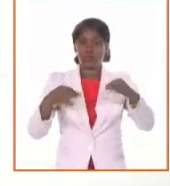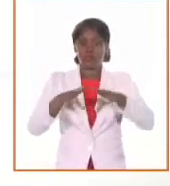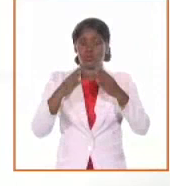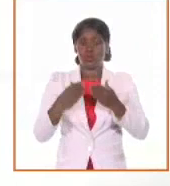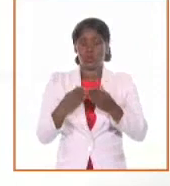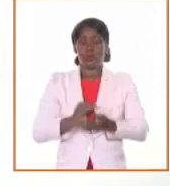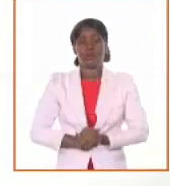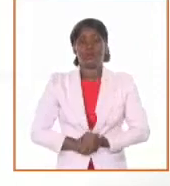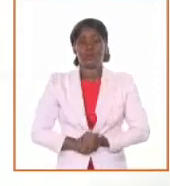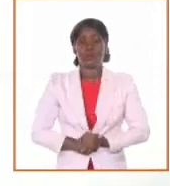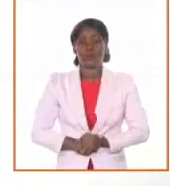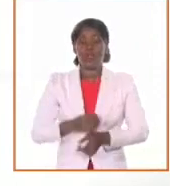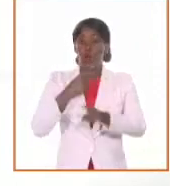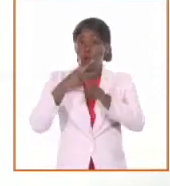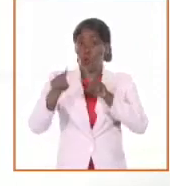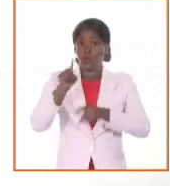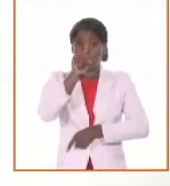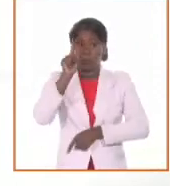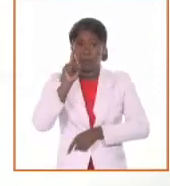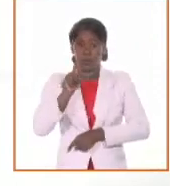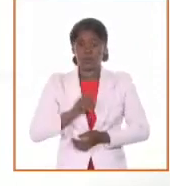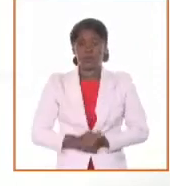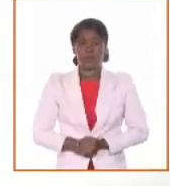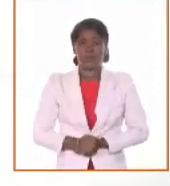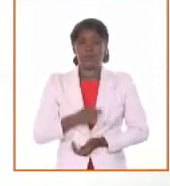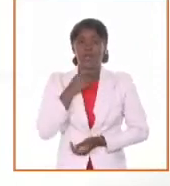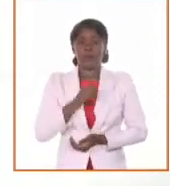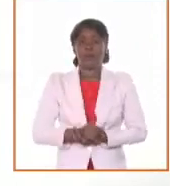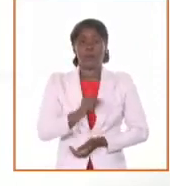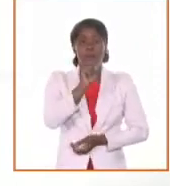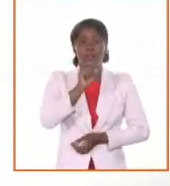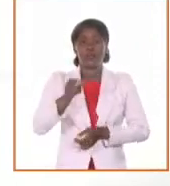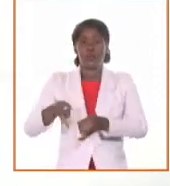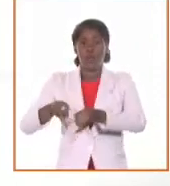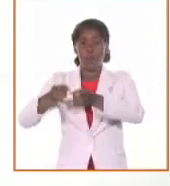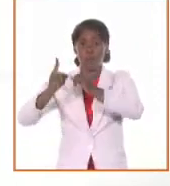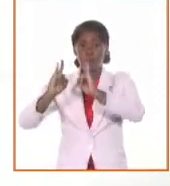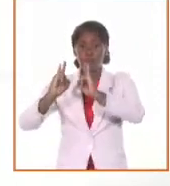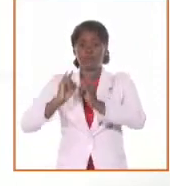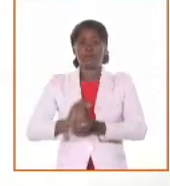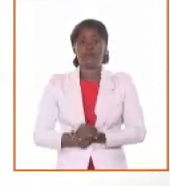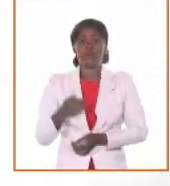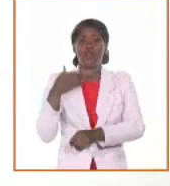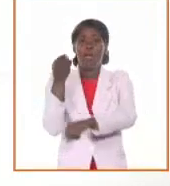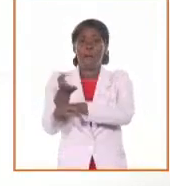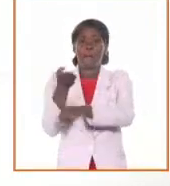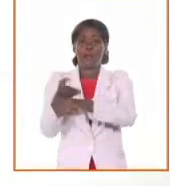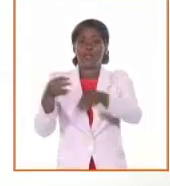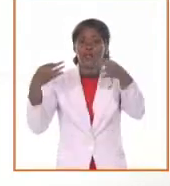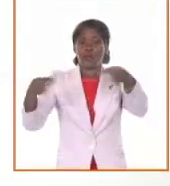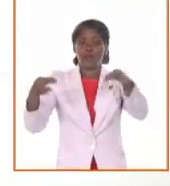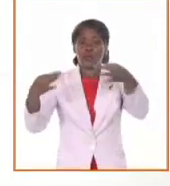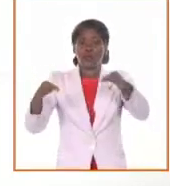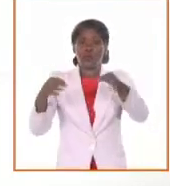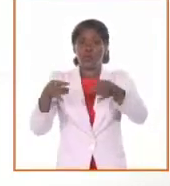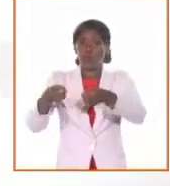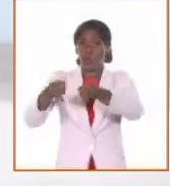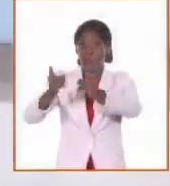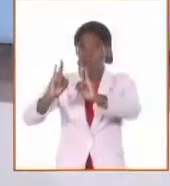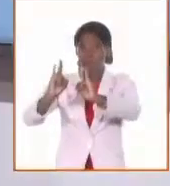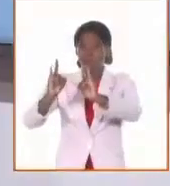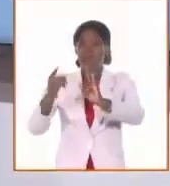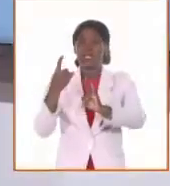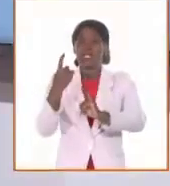para pedir cualquier tipo de certificación tiene que estar en el sistema para después solicitarla de manera online